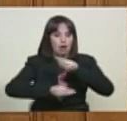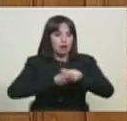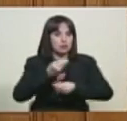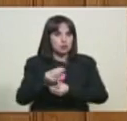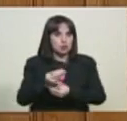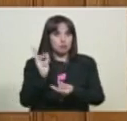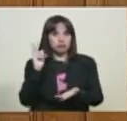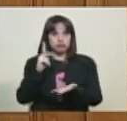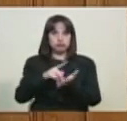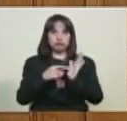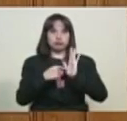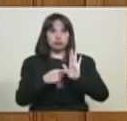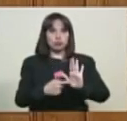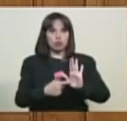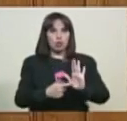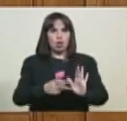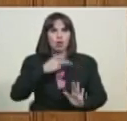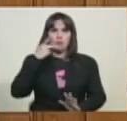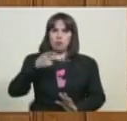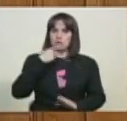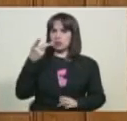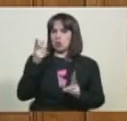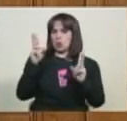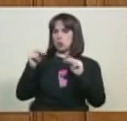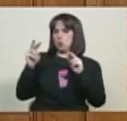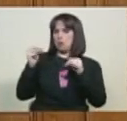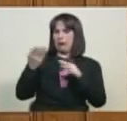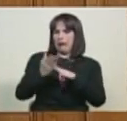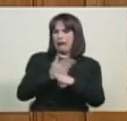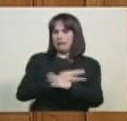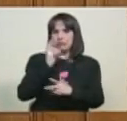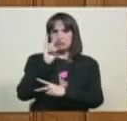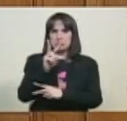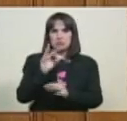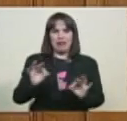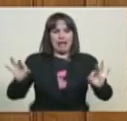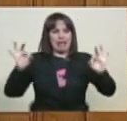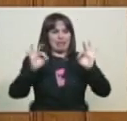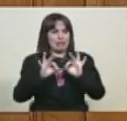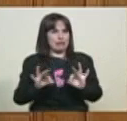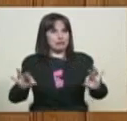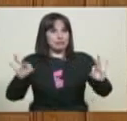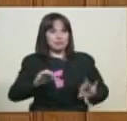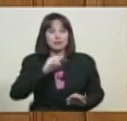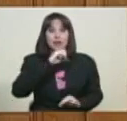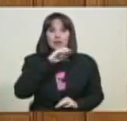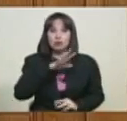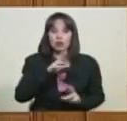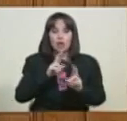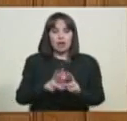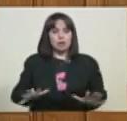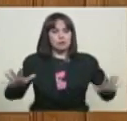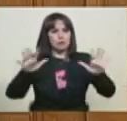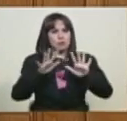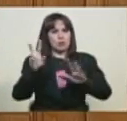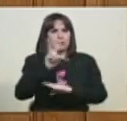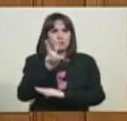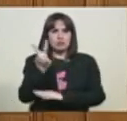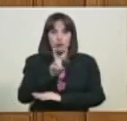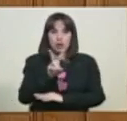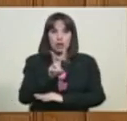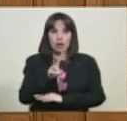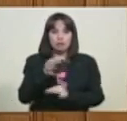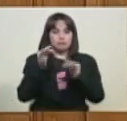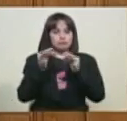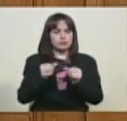de protagonismo político inédito, nunca antes visto en la historia republicana de Venezuela. Una democracia